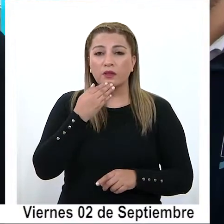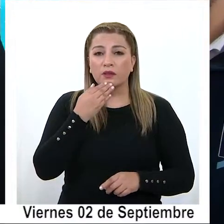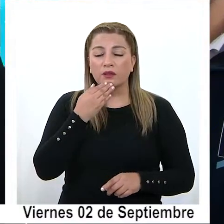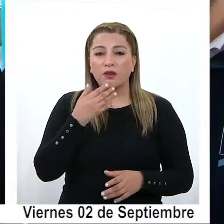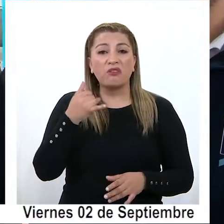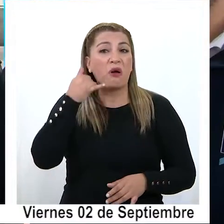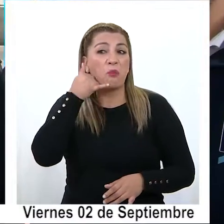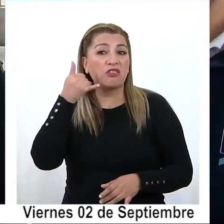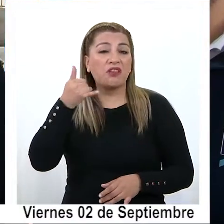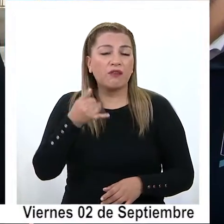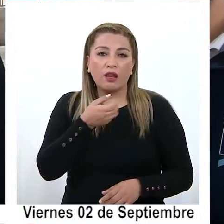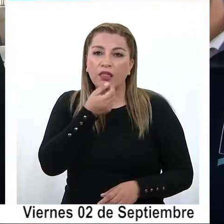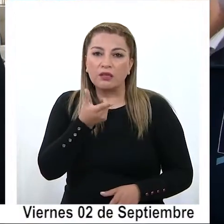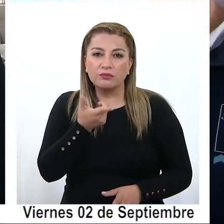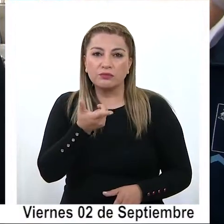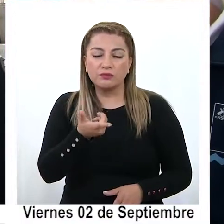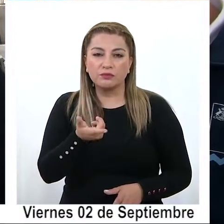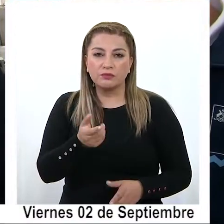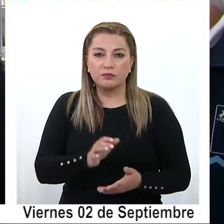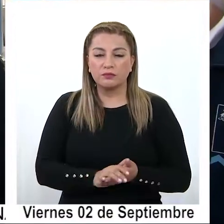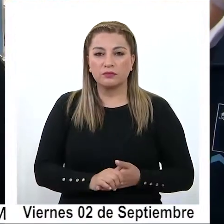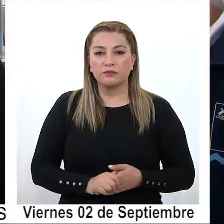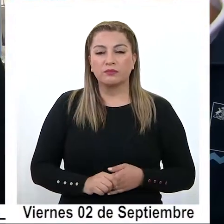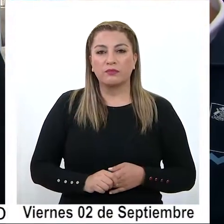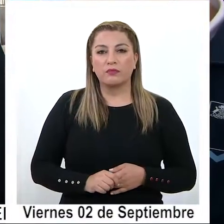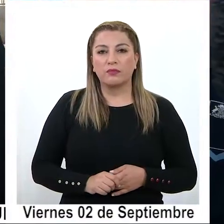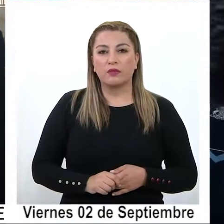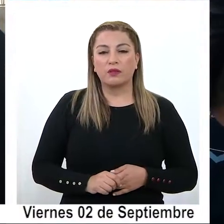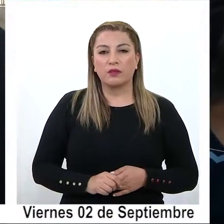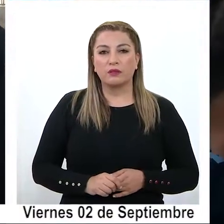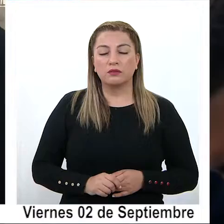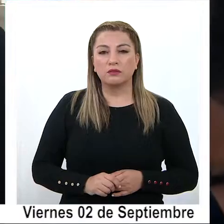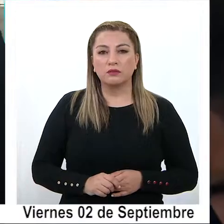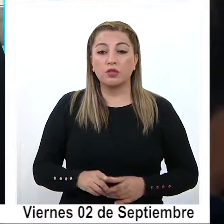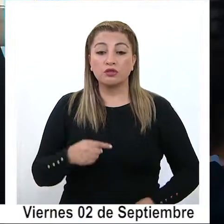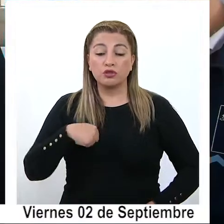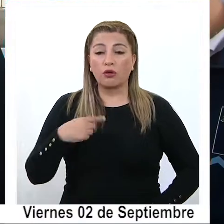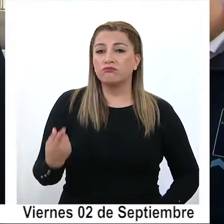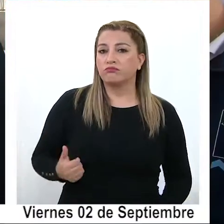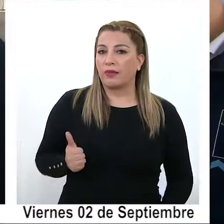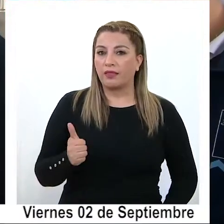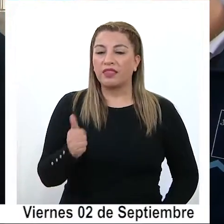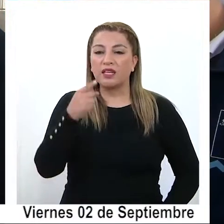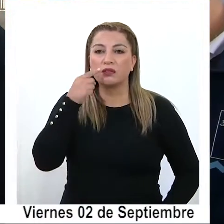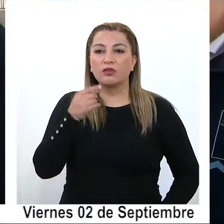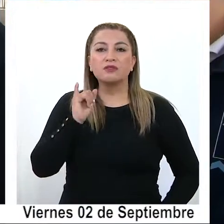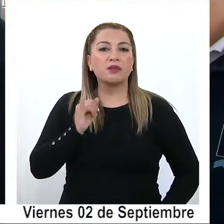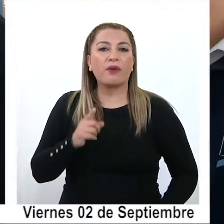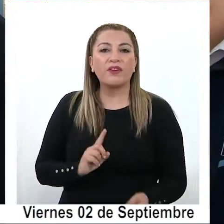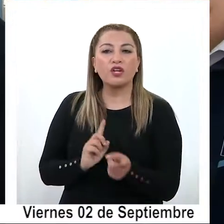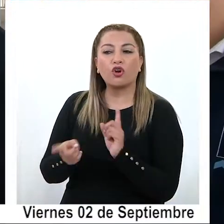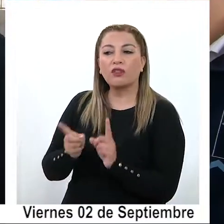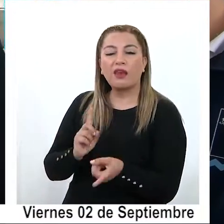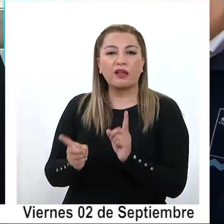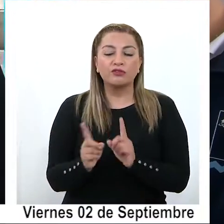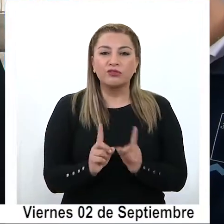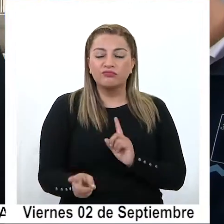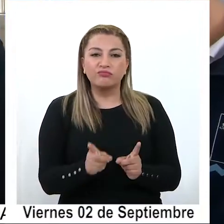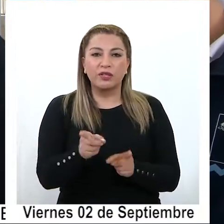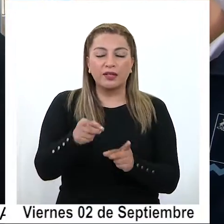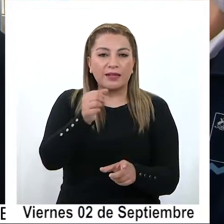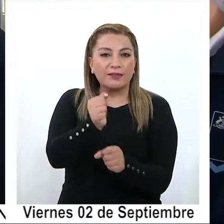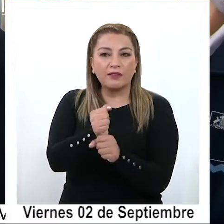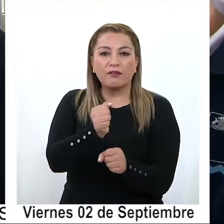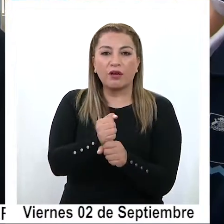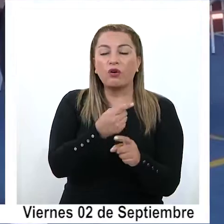o por teléfono. Y desde la dirección regional, como director regional, voy a estar coordinando las acciones en conjunto de